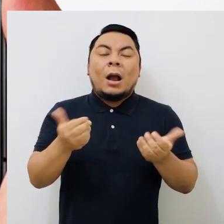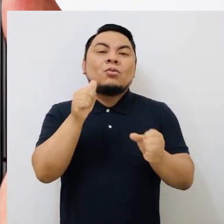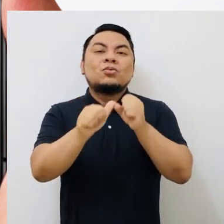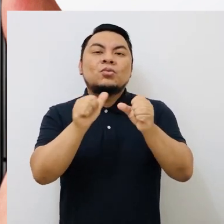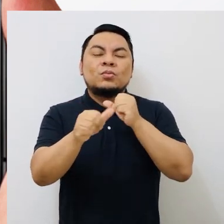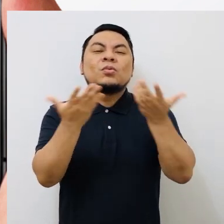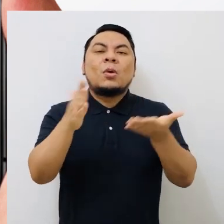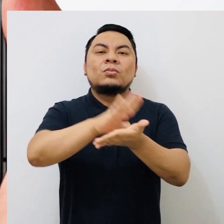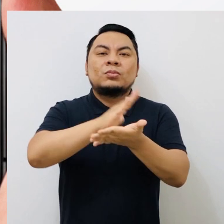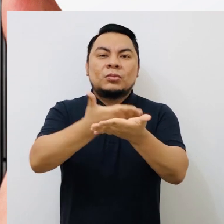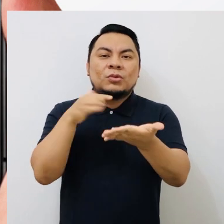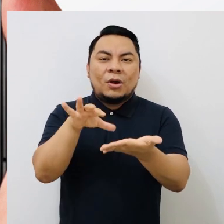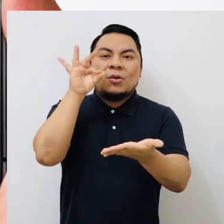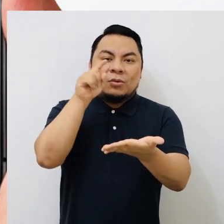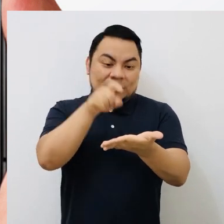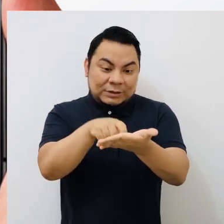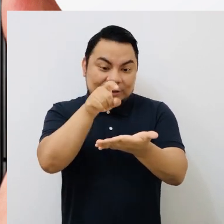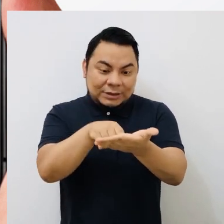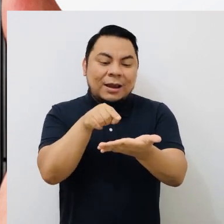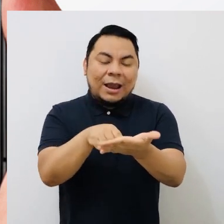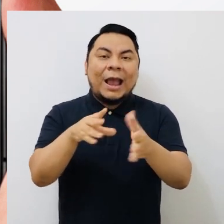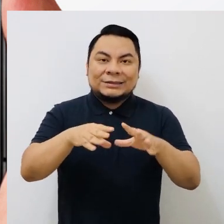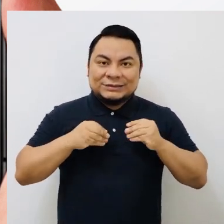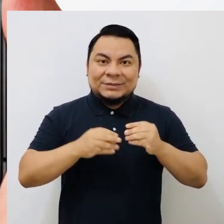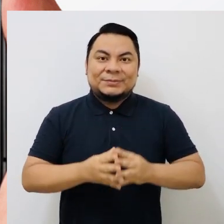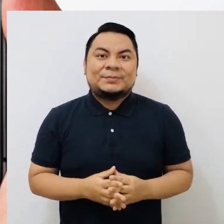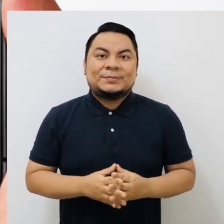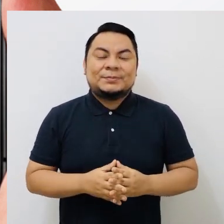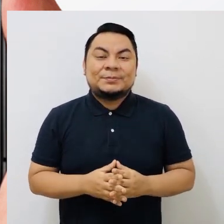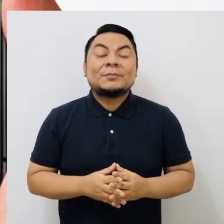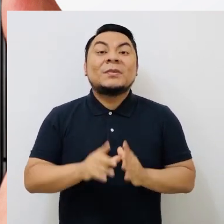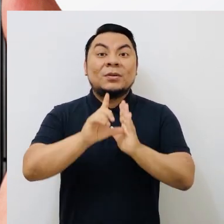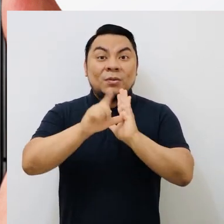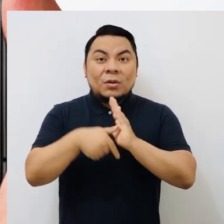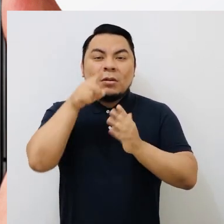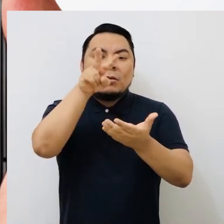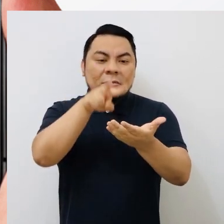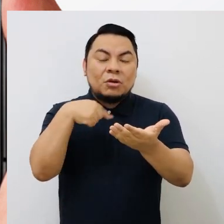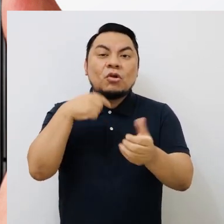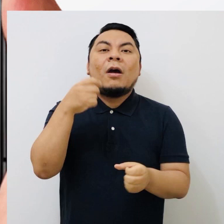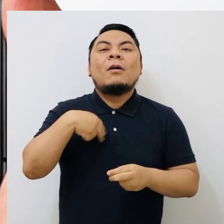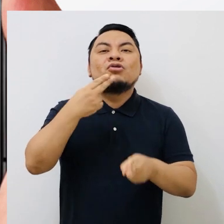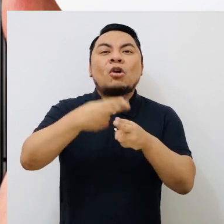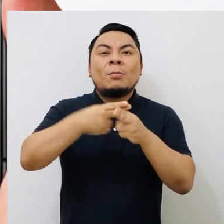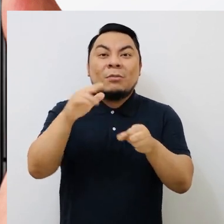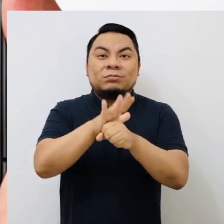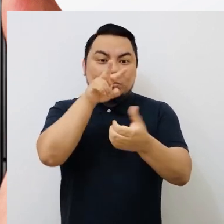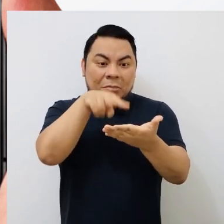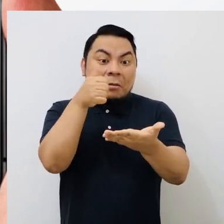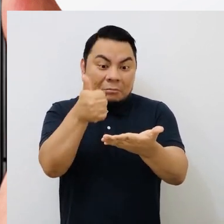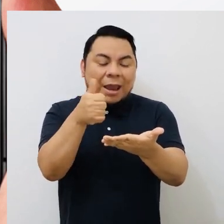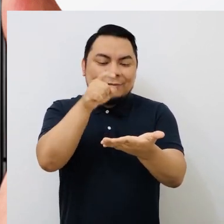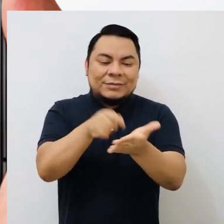documento elegido. Selecciona Aceptar. Verifica o completa tus datos personales y selecciona Siguiente. Ingresa